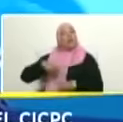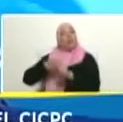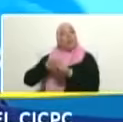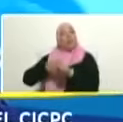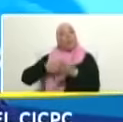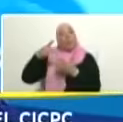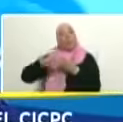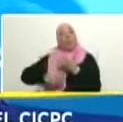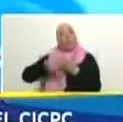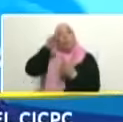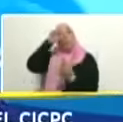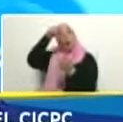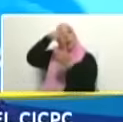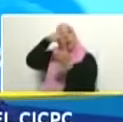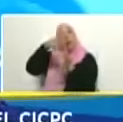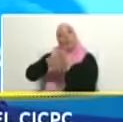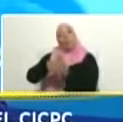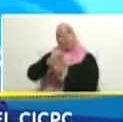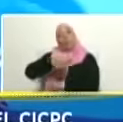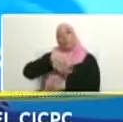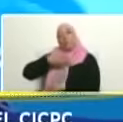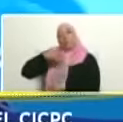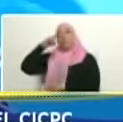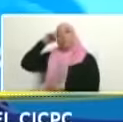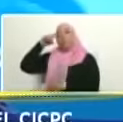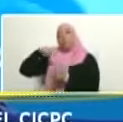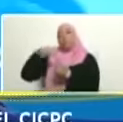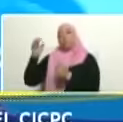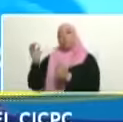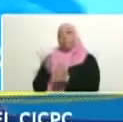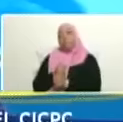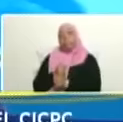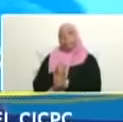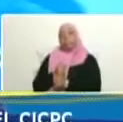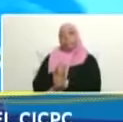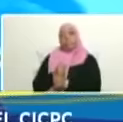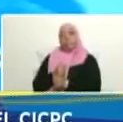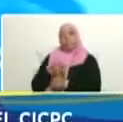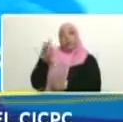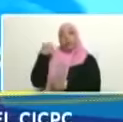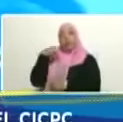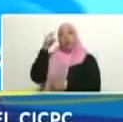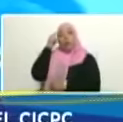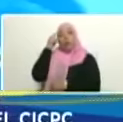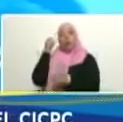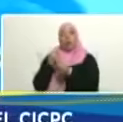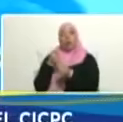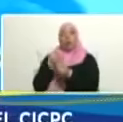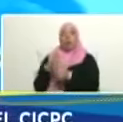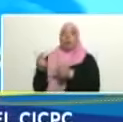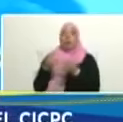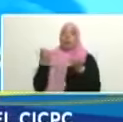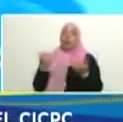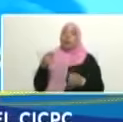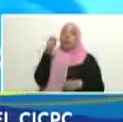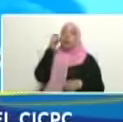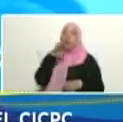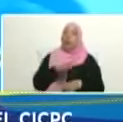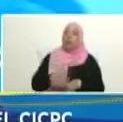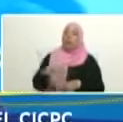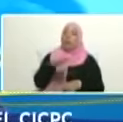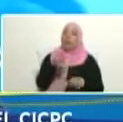proponemos un objetivo, lo logramos. Y ayer tuvimos un día que aún me